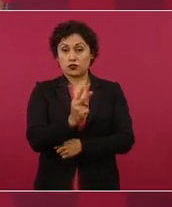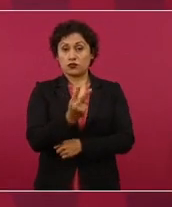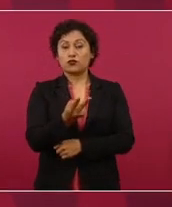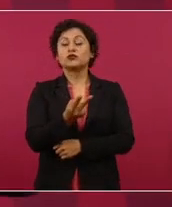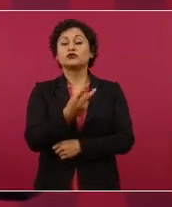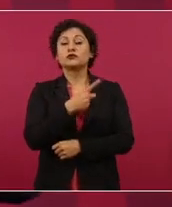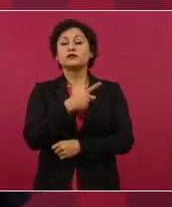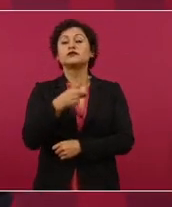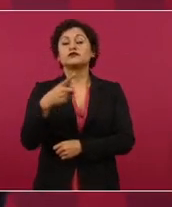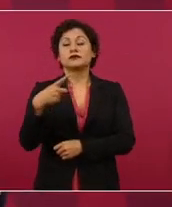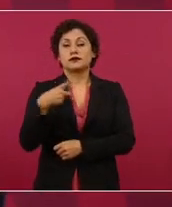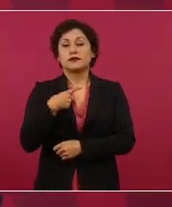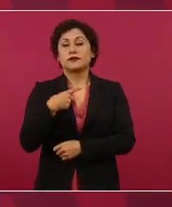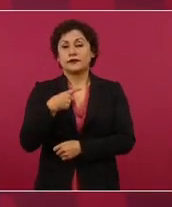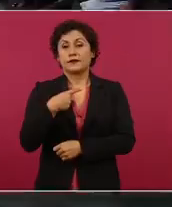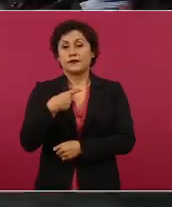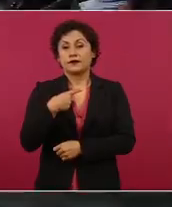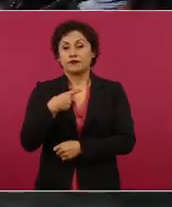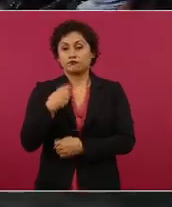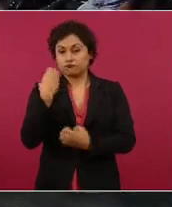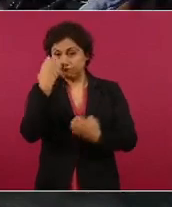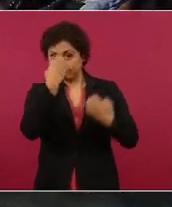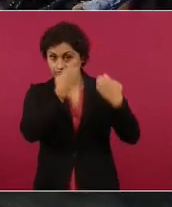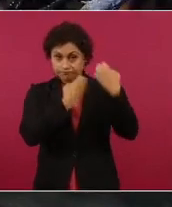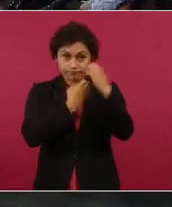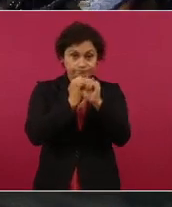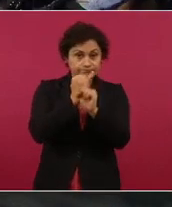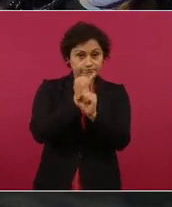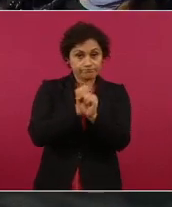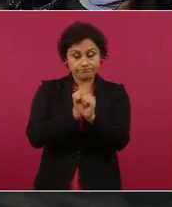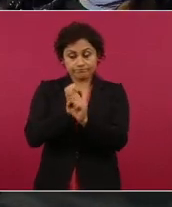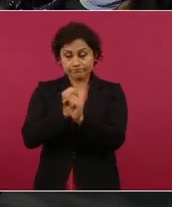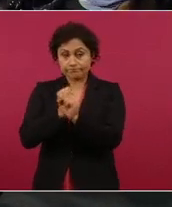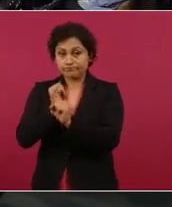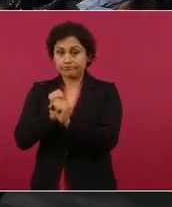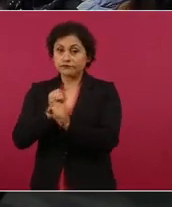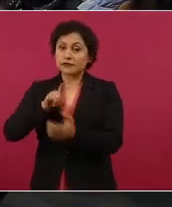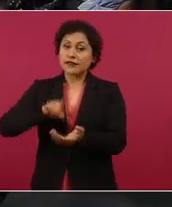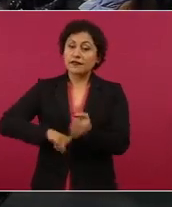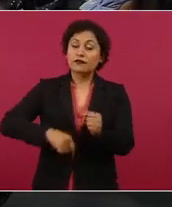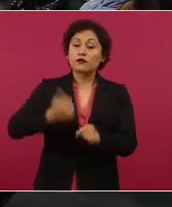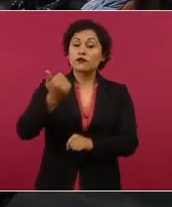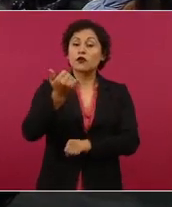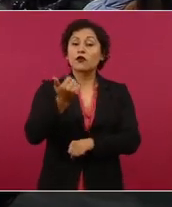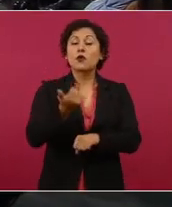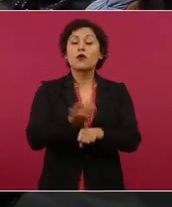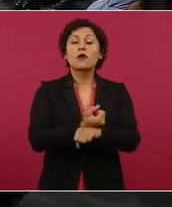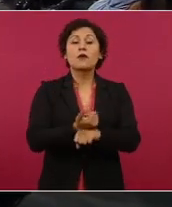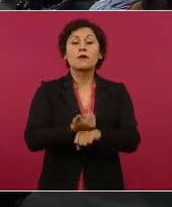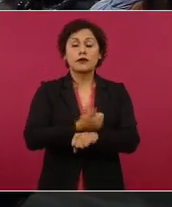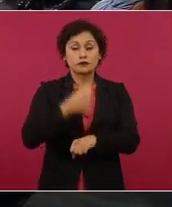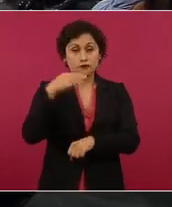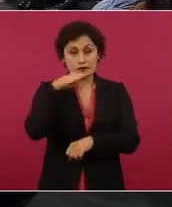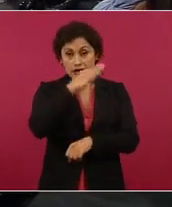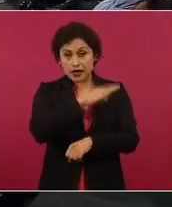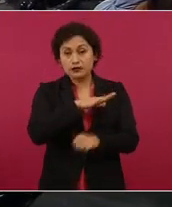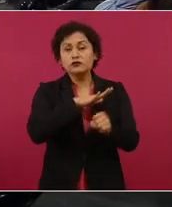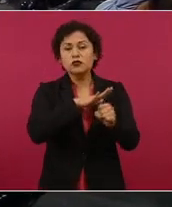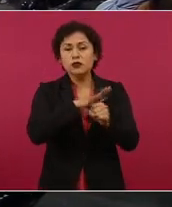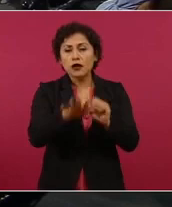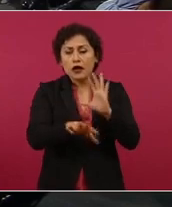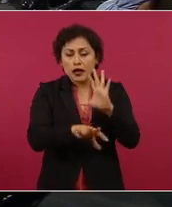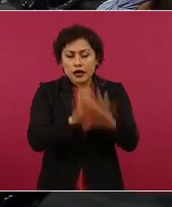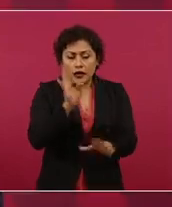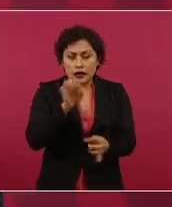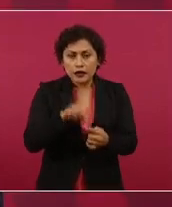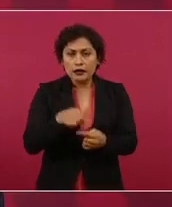hagan un análisis de lo que contiene ese maíz, si daña o no la